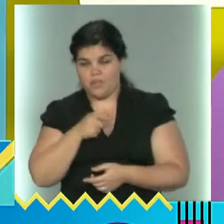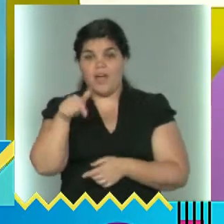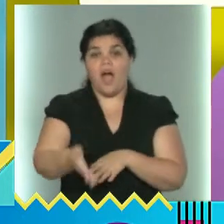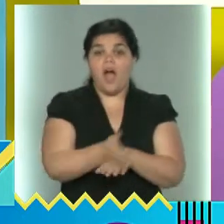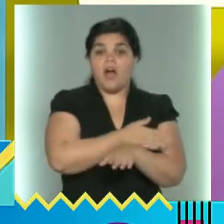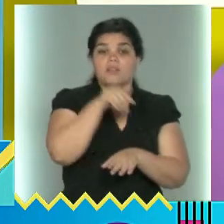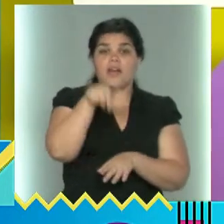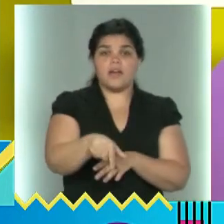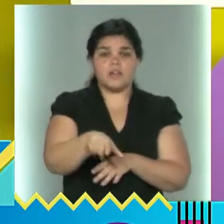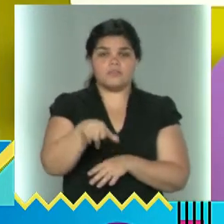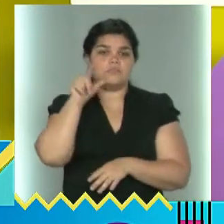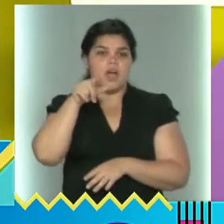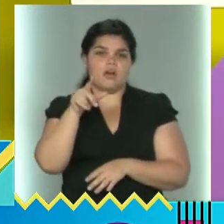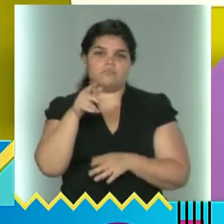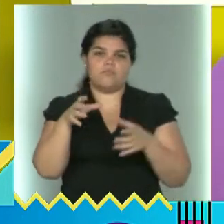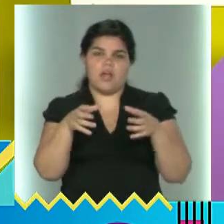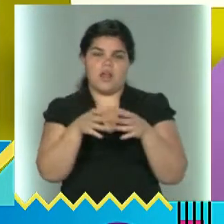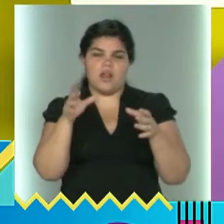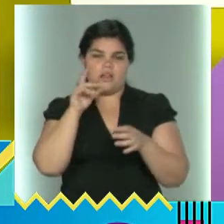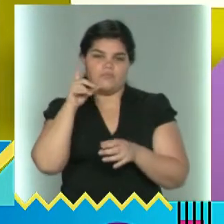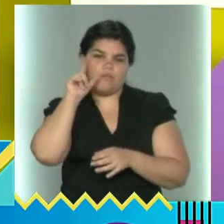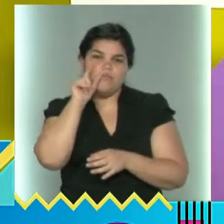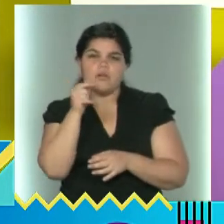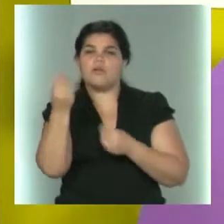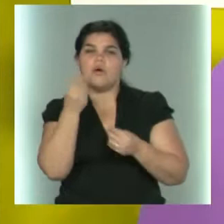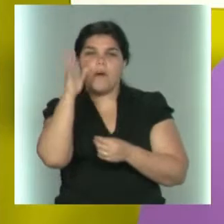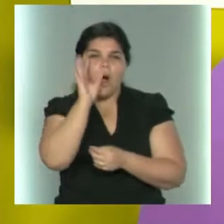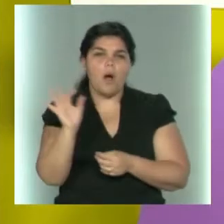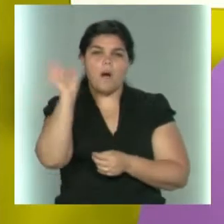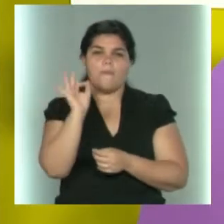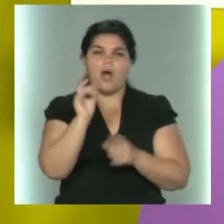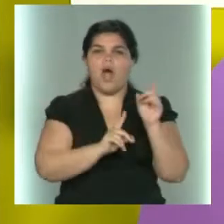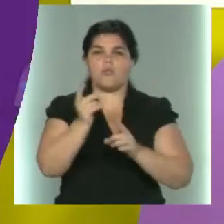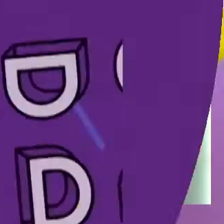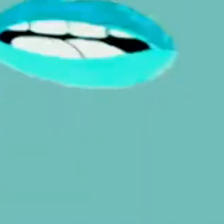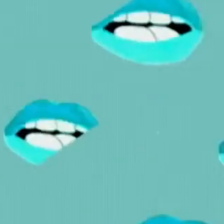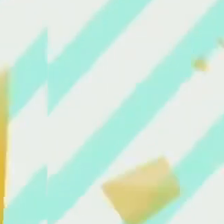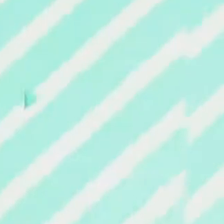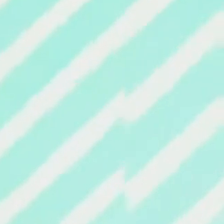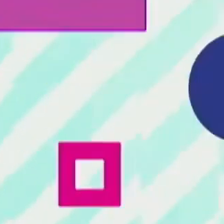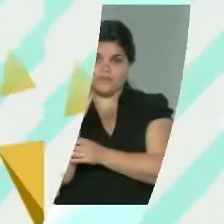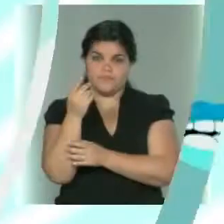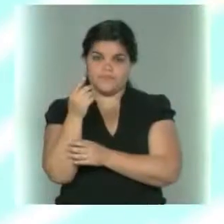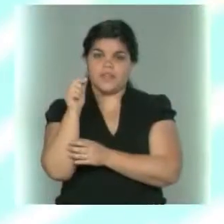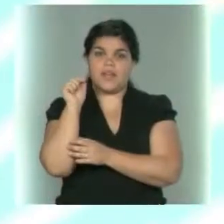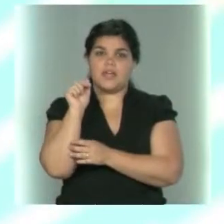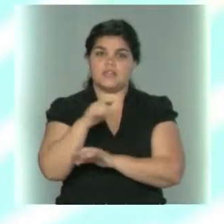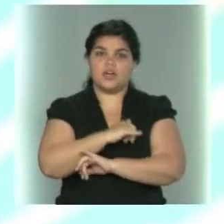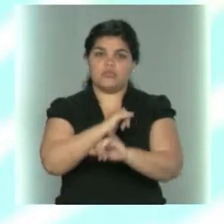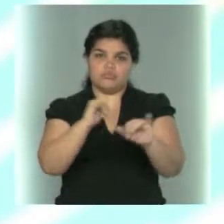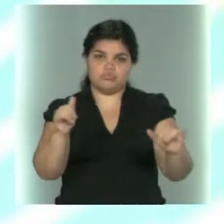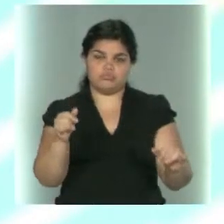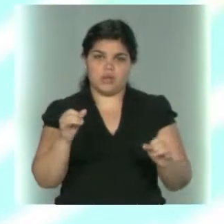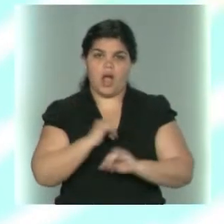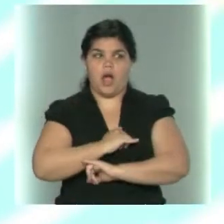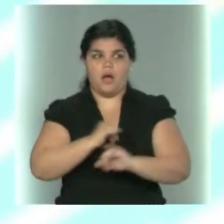ver qué se opinan de ciertas invenciones, de algunos inventores que, bueno, se dan a conocer esas noticias y obviamente la gente comenta.